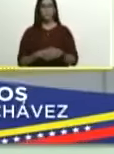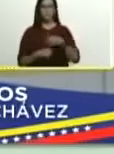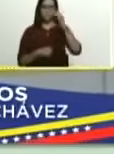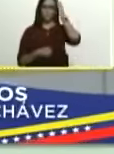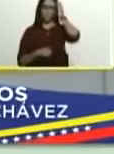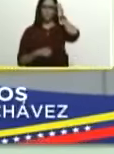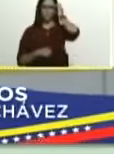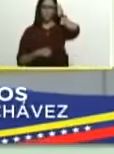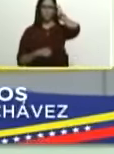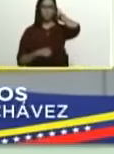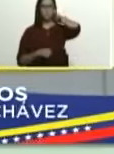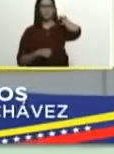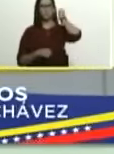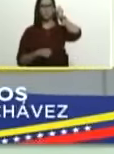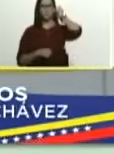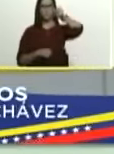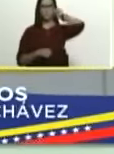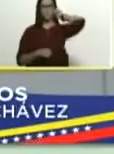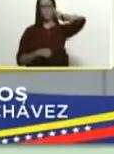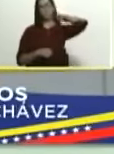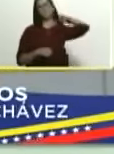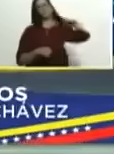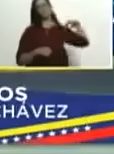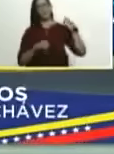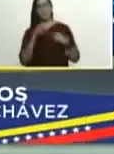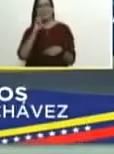Las dos misiones hermanas,